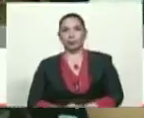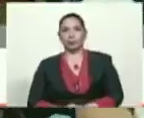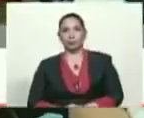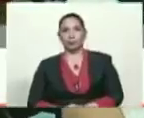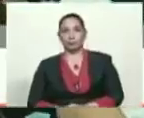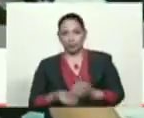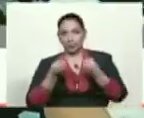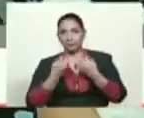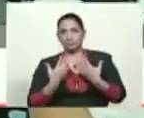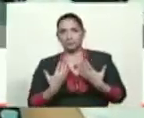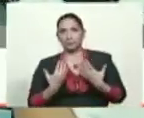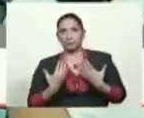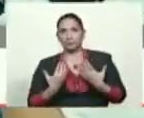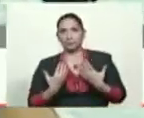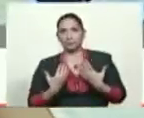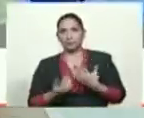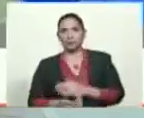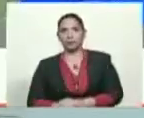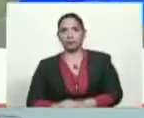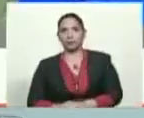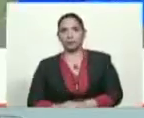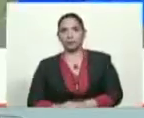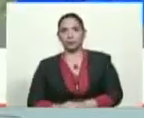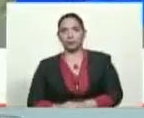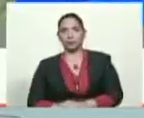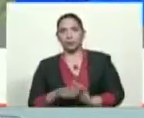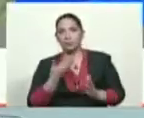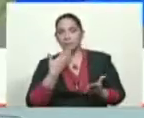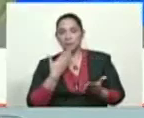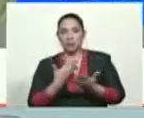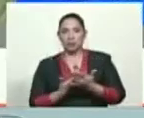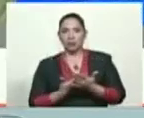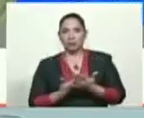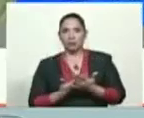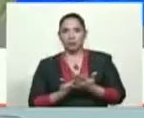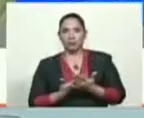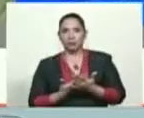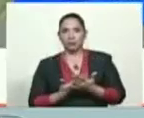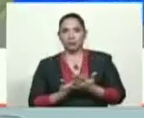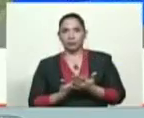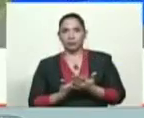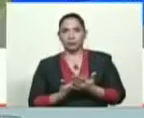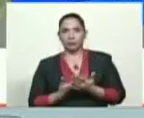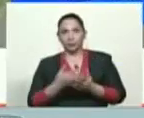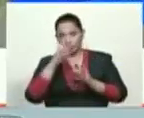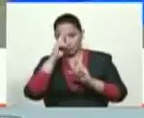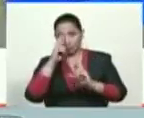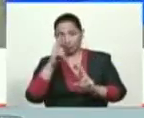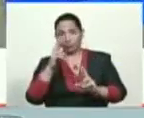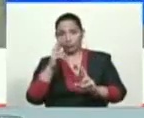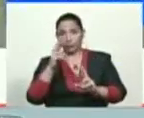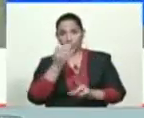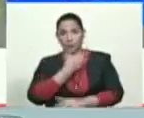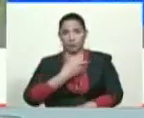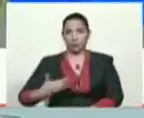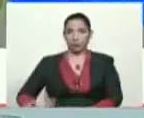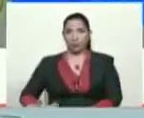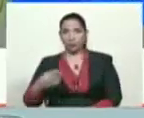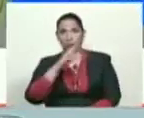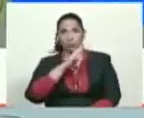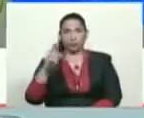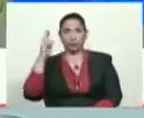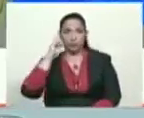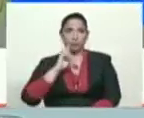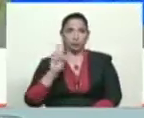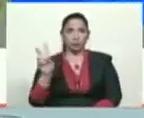bueno me están solicitando respetuosamente al presidente de la república bolivariana de